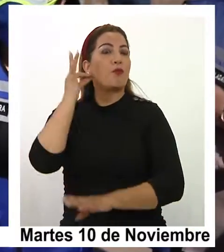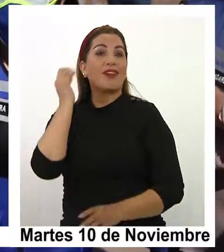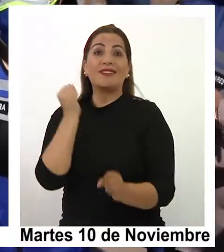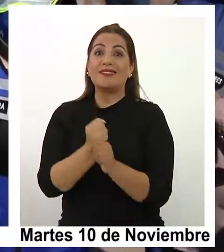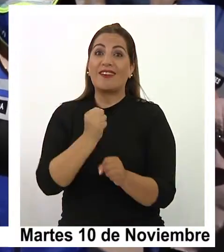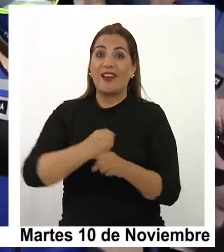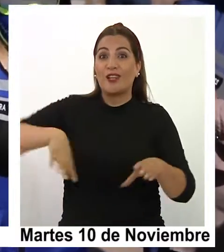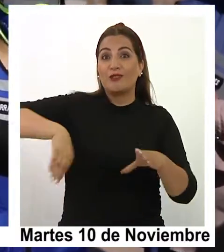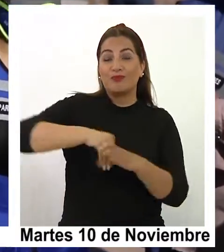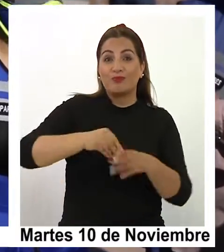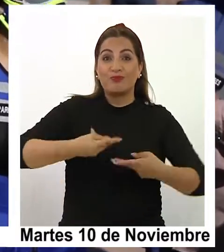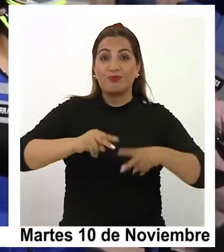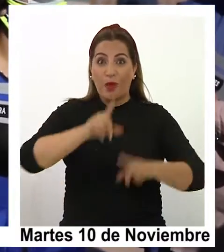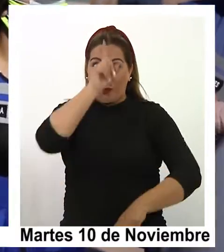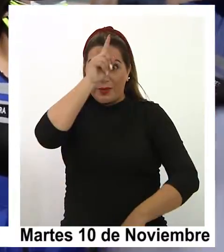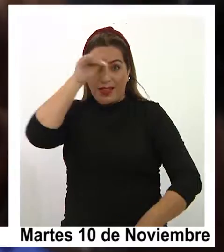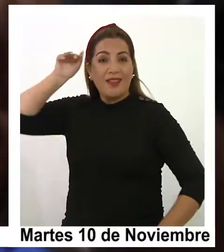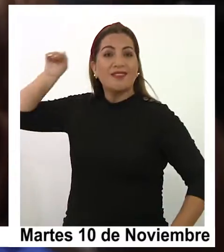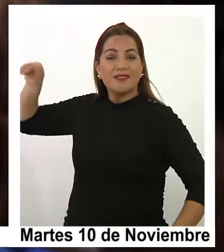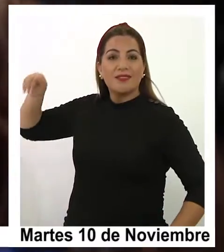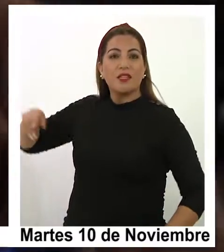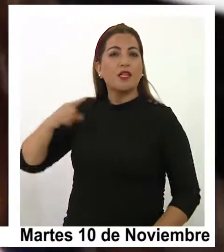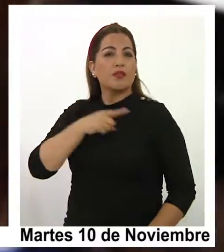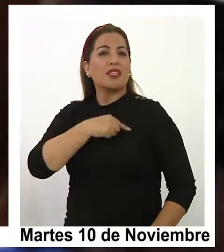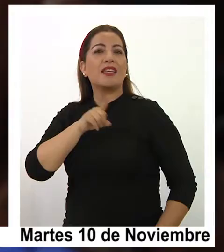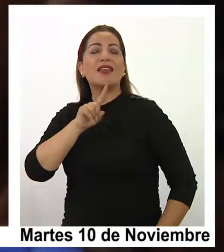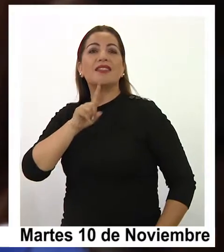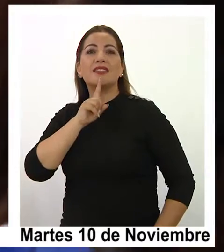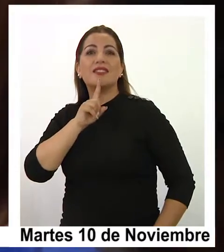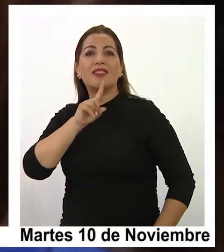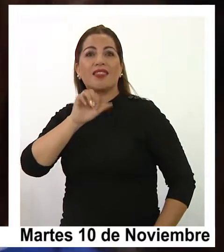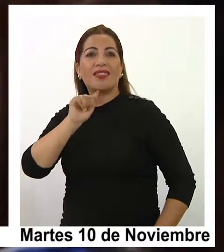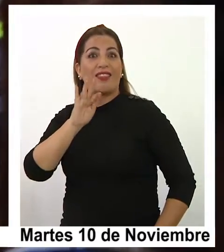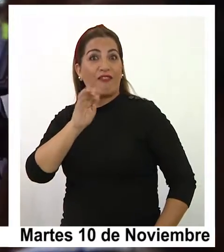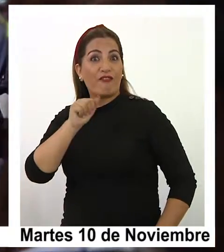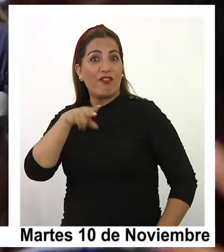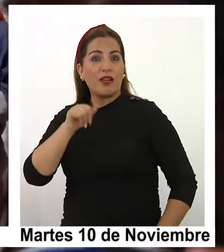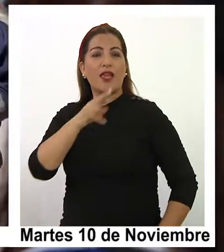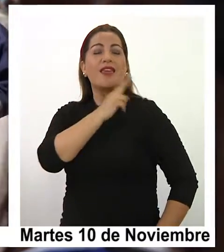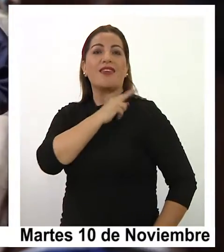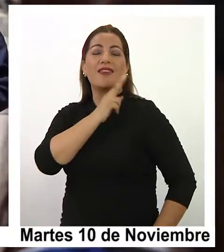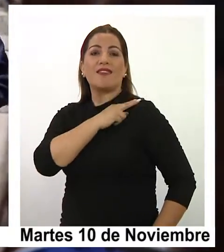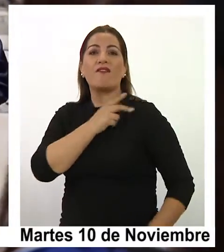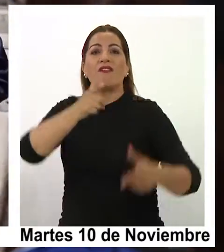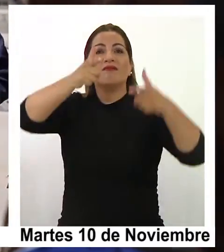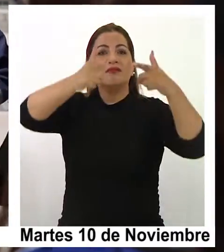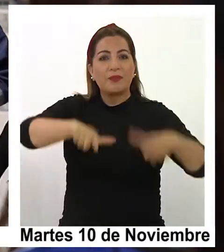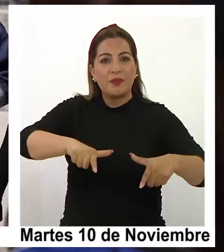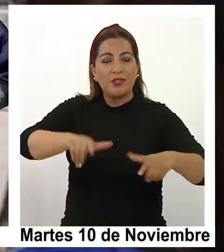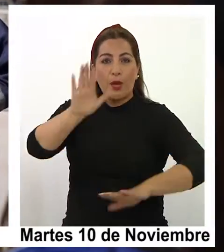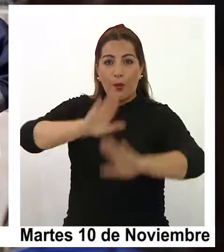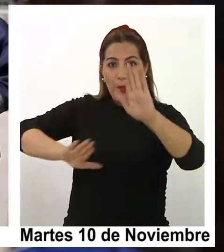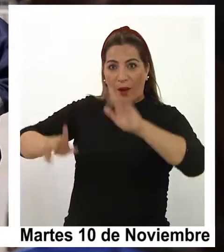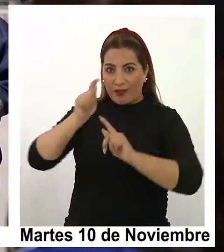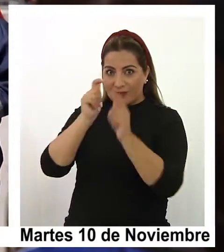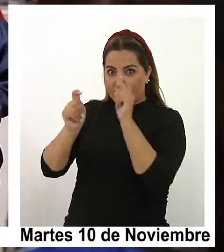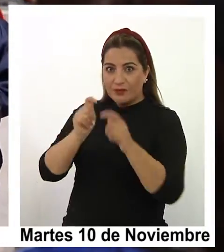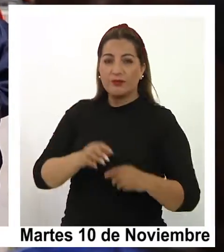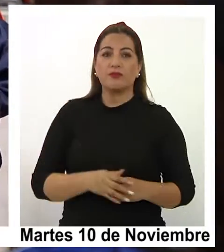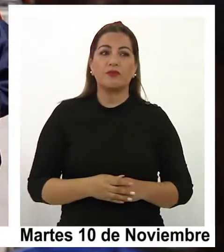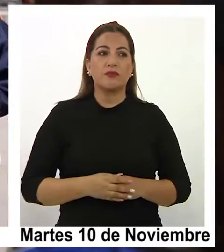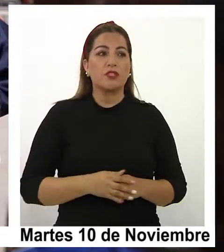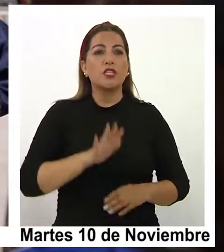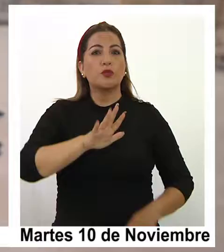trabajan en la obra del Hospital de Hospicio se encuentra Stephanie, quien se desempeña como jefa del Departamento de Prevención de Riesgo.